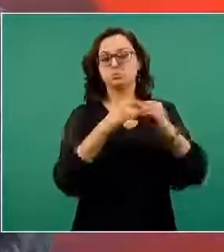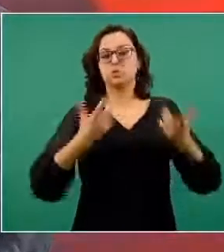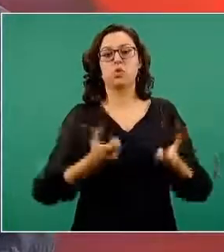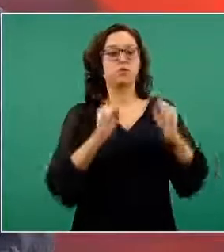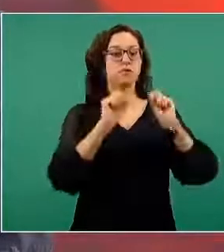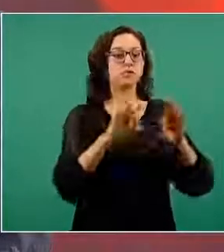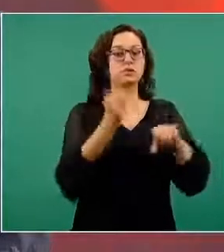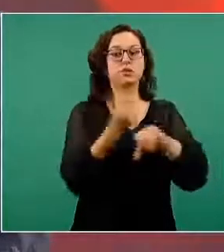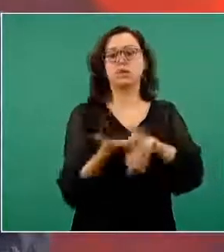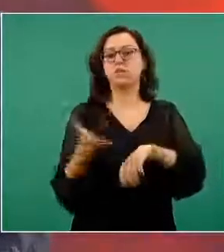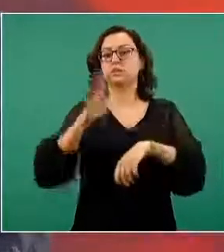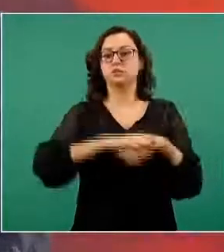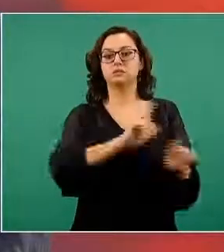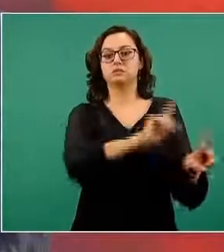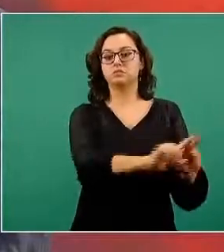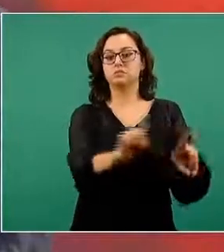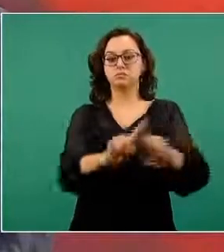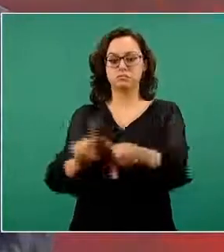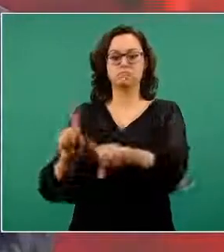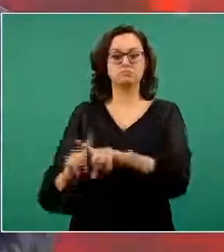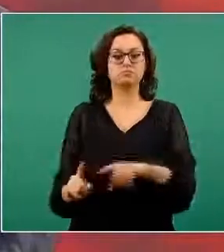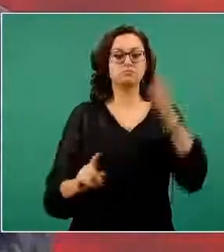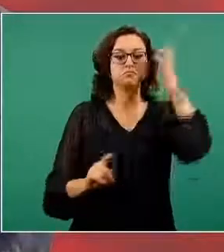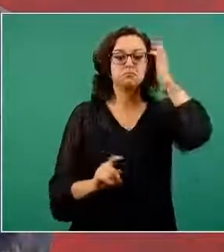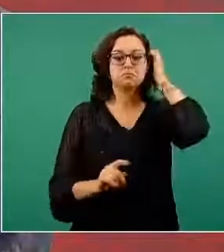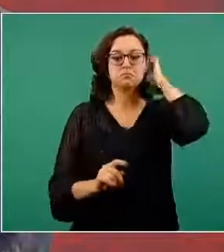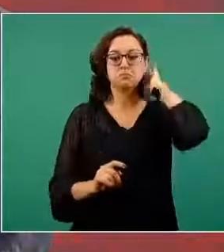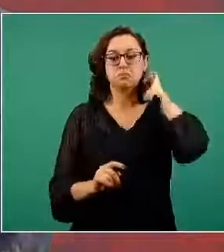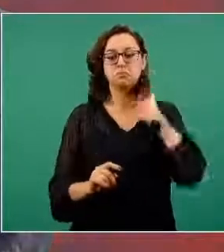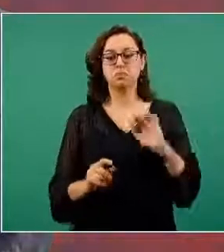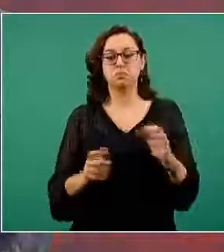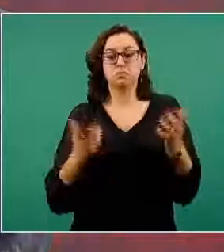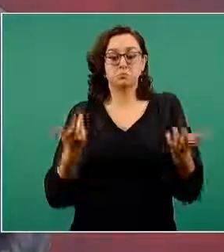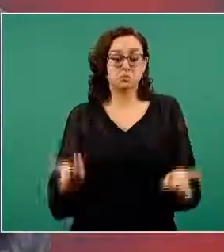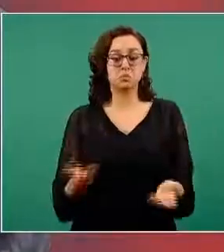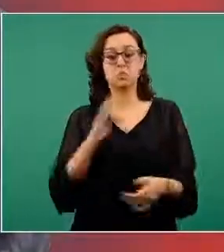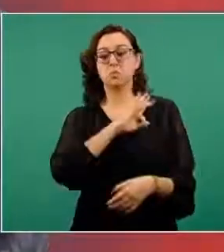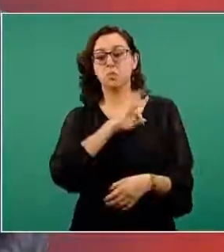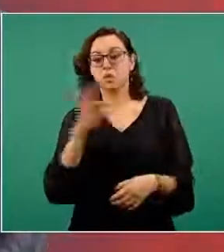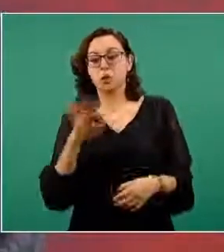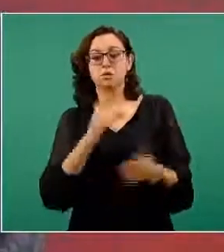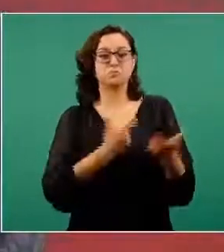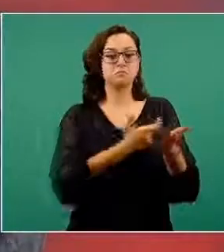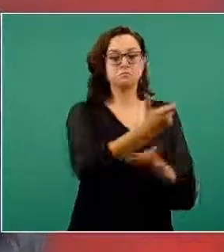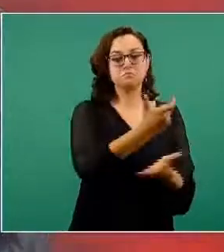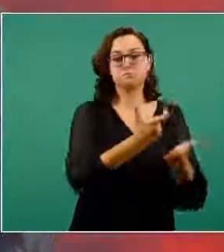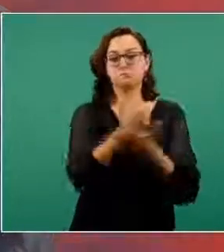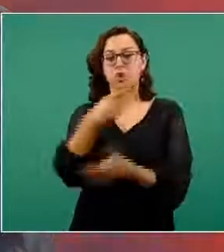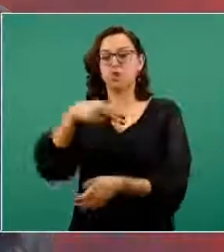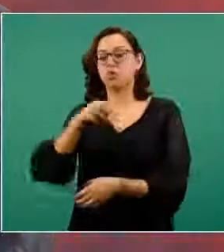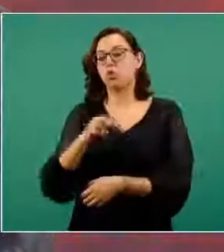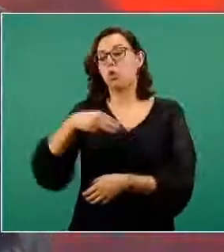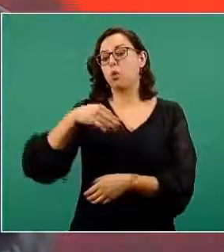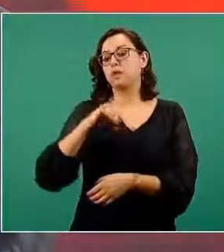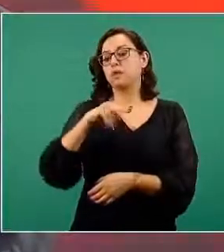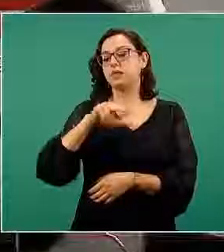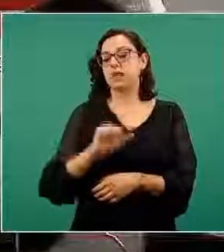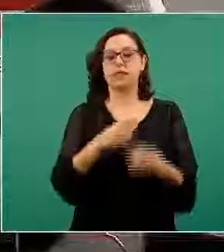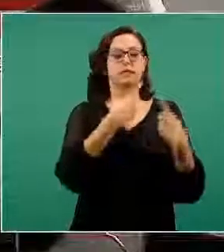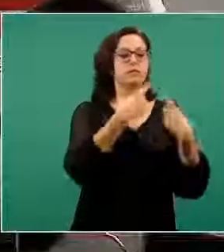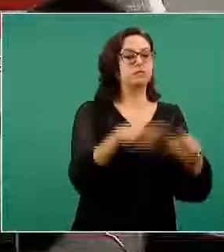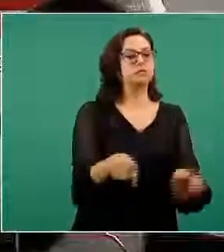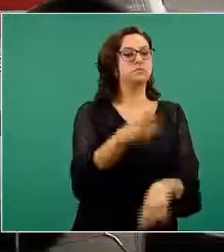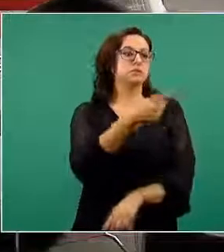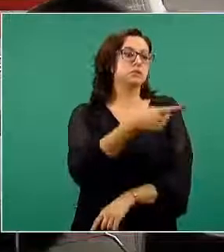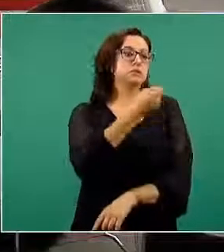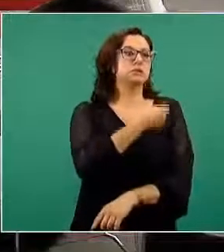desconcentrado o descentralizado, y puede tener distintas fuentes de ingreso, distinta nómina. Nosotros en salud,